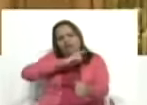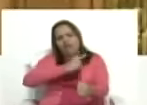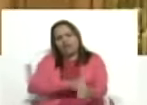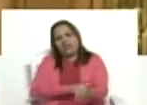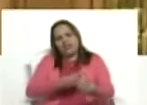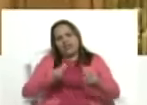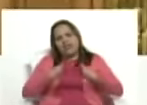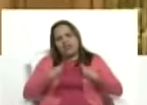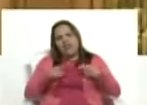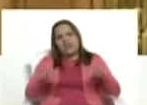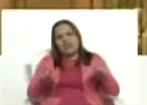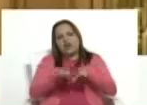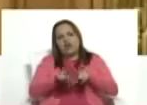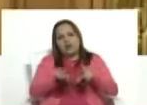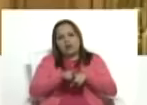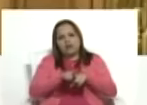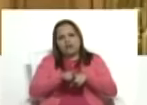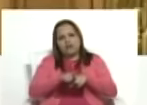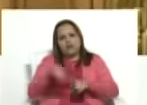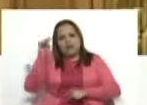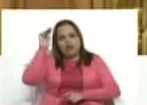como vivió el maestro Don Hugo.